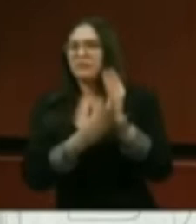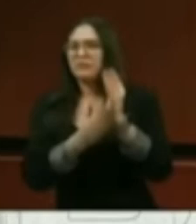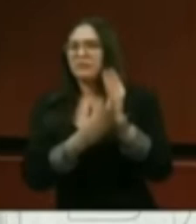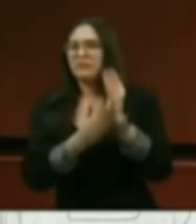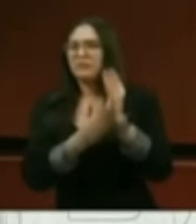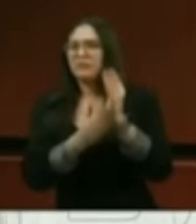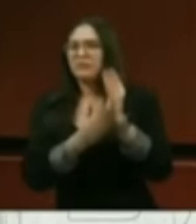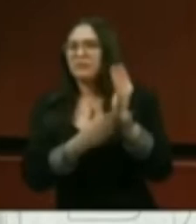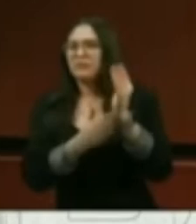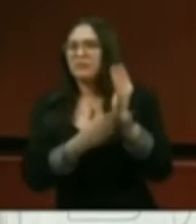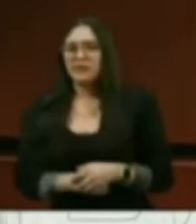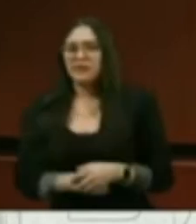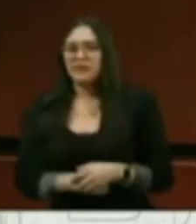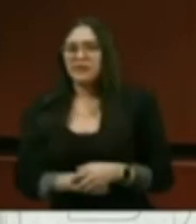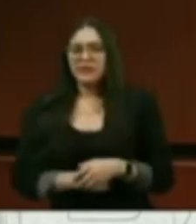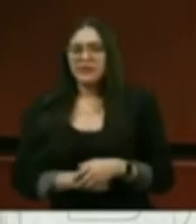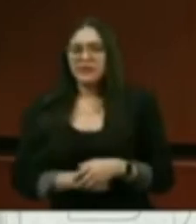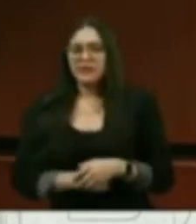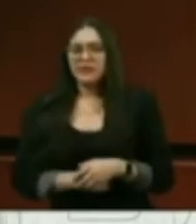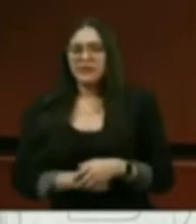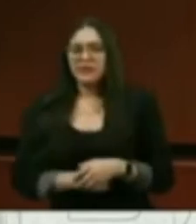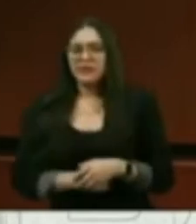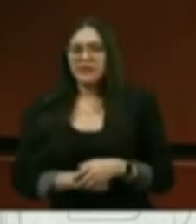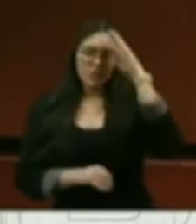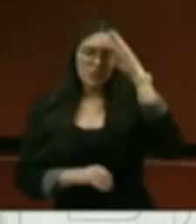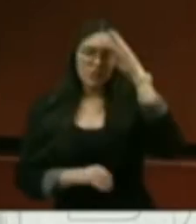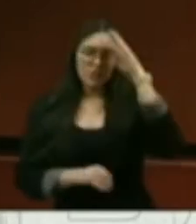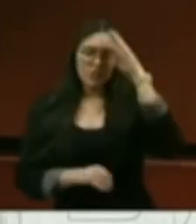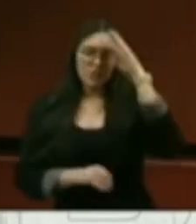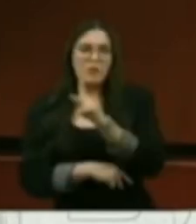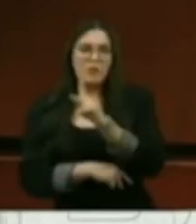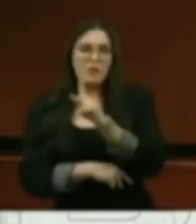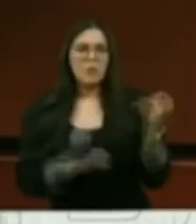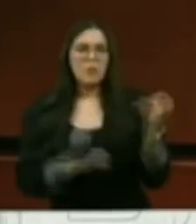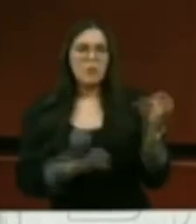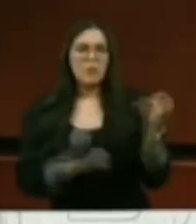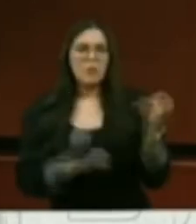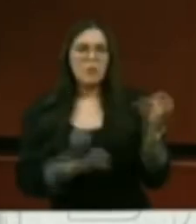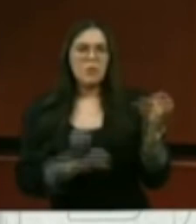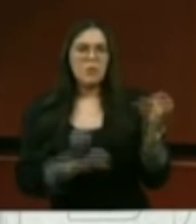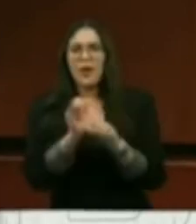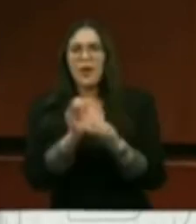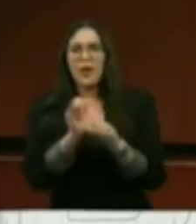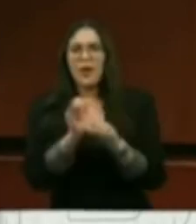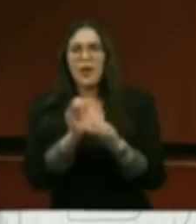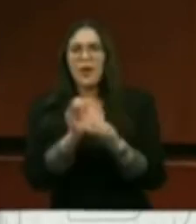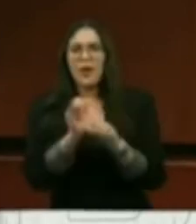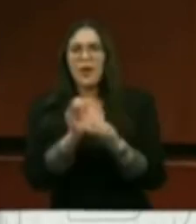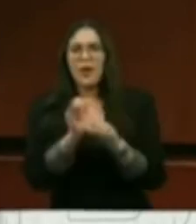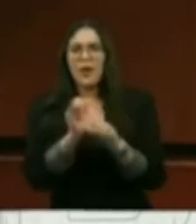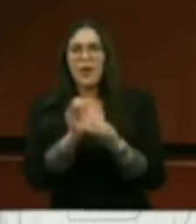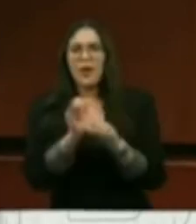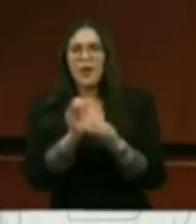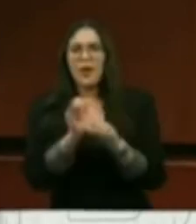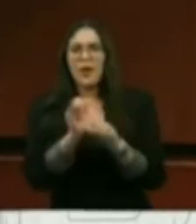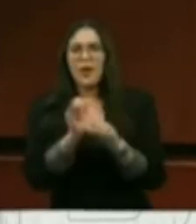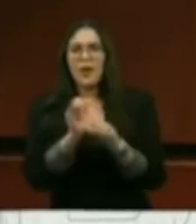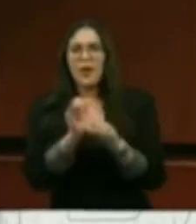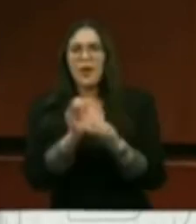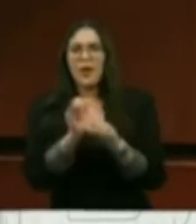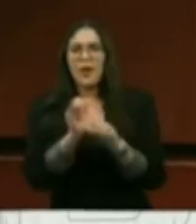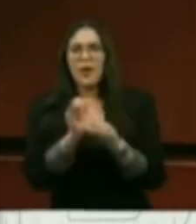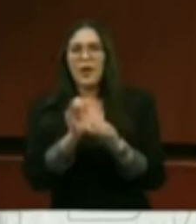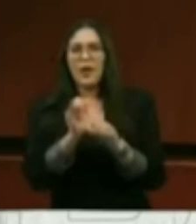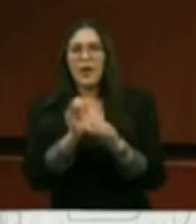Si lo tuviera que comparar con una montaña, el Everest les parecería chaparro para la indignidad que